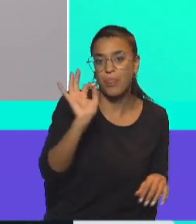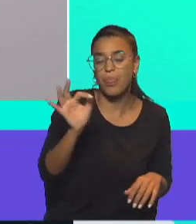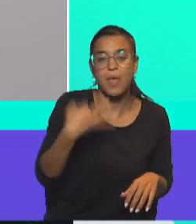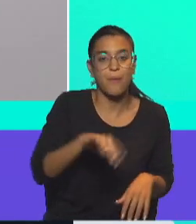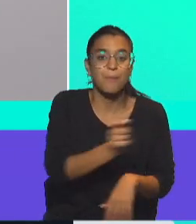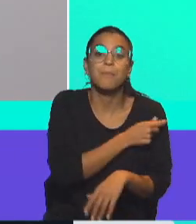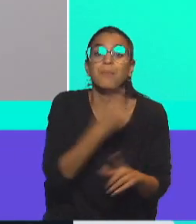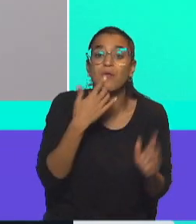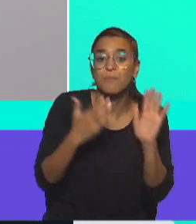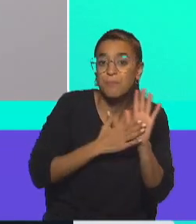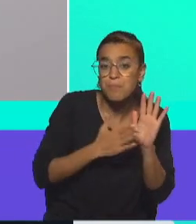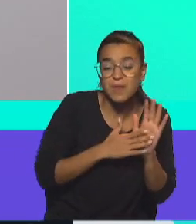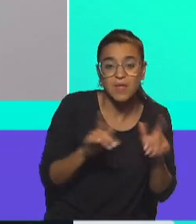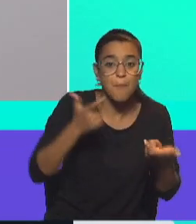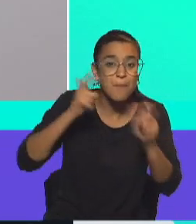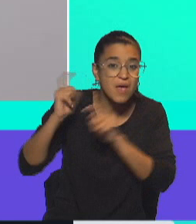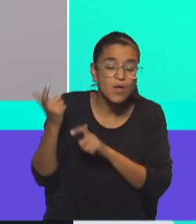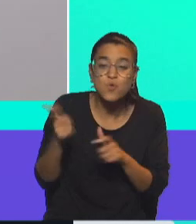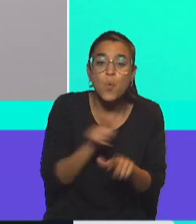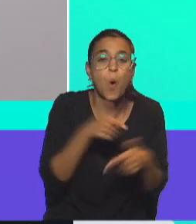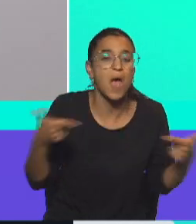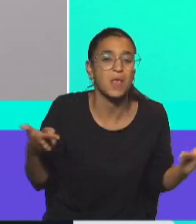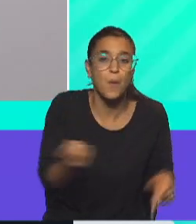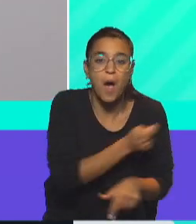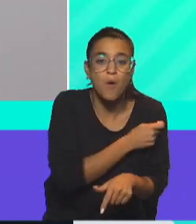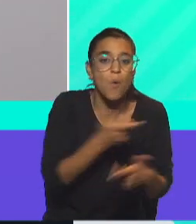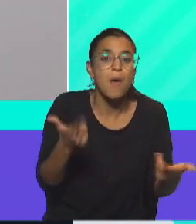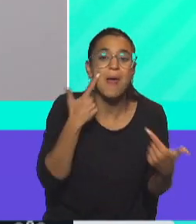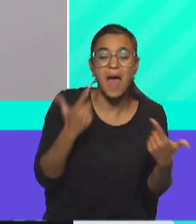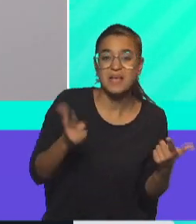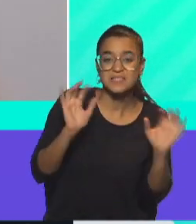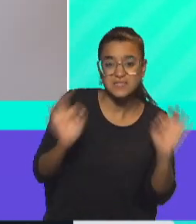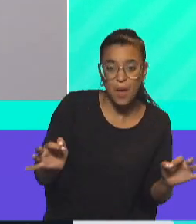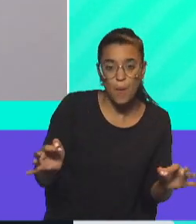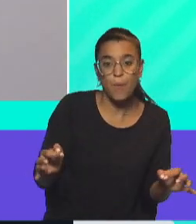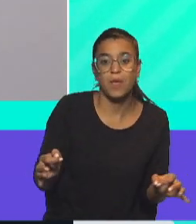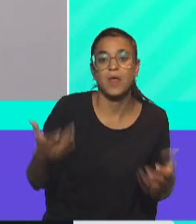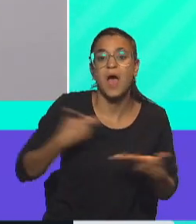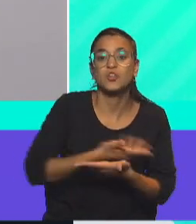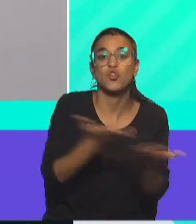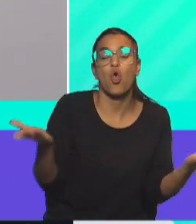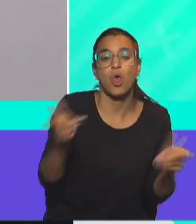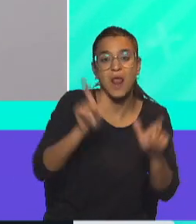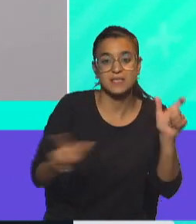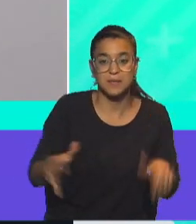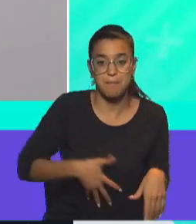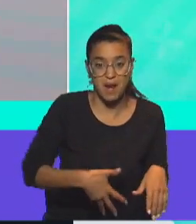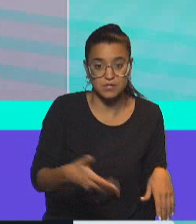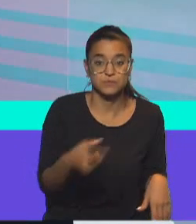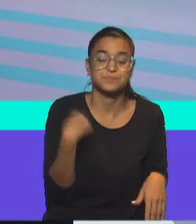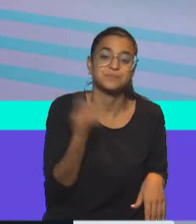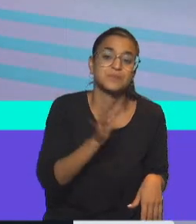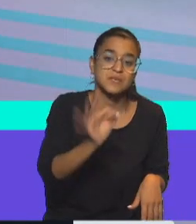hay experiencia suficiente con las vacunas como para poder indicarla a todas las embarazadas. Sabemos que no